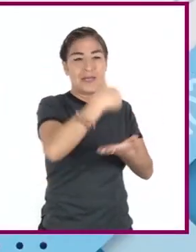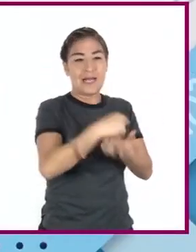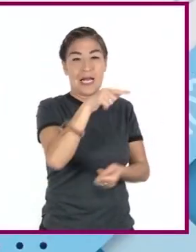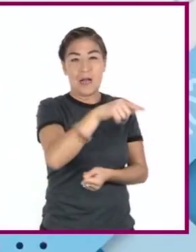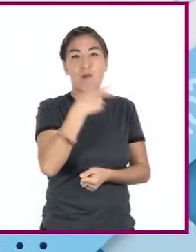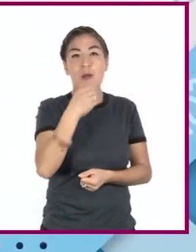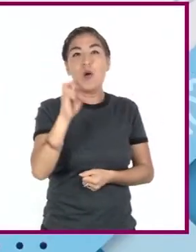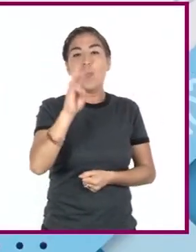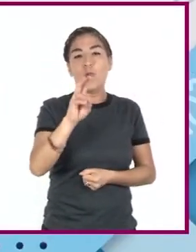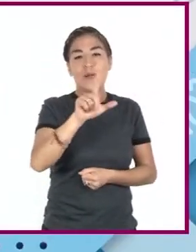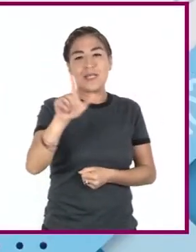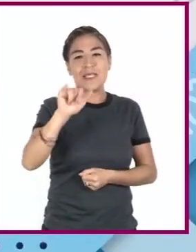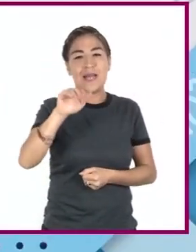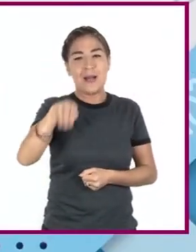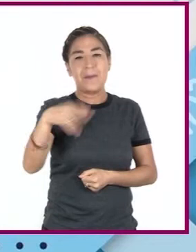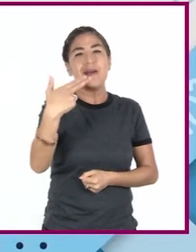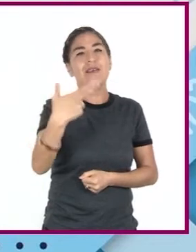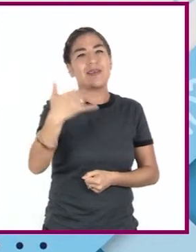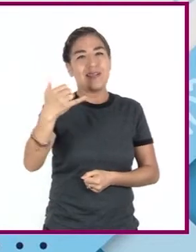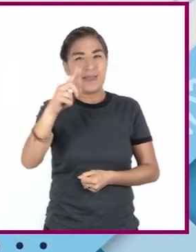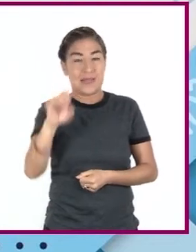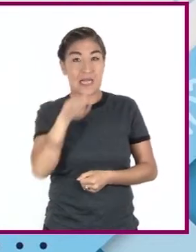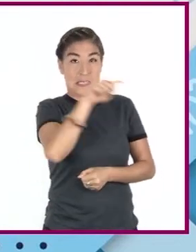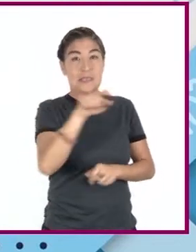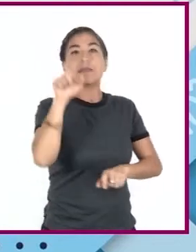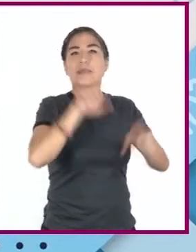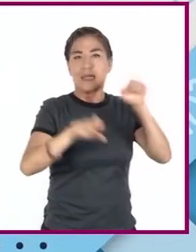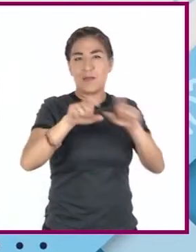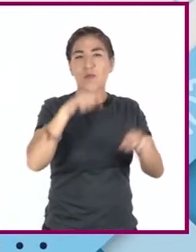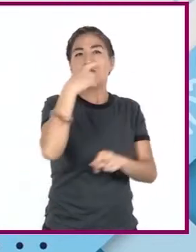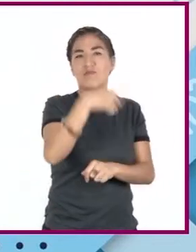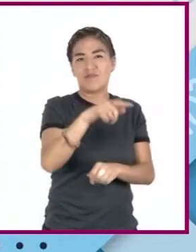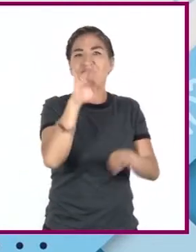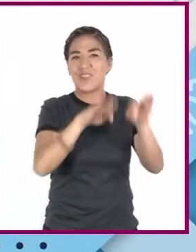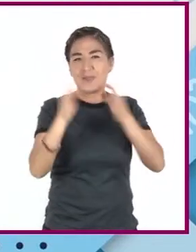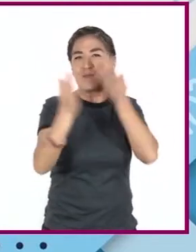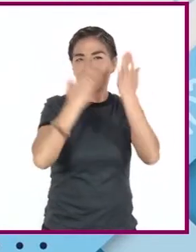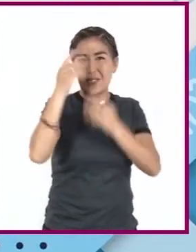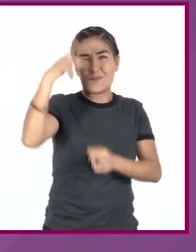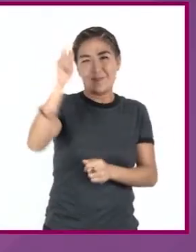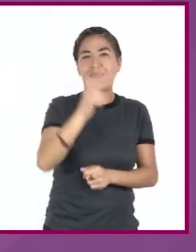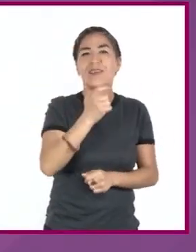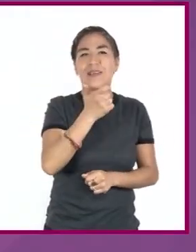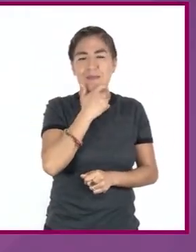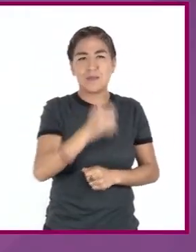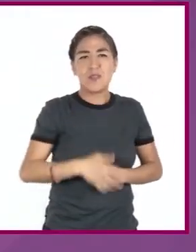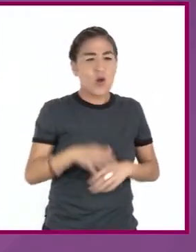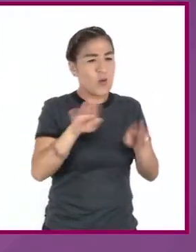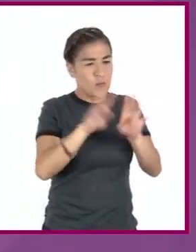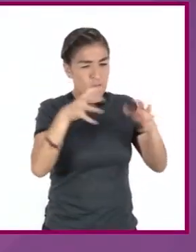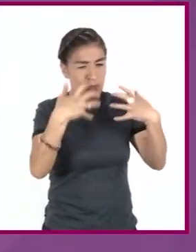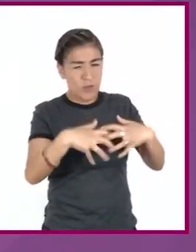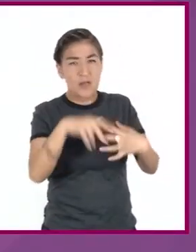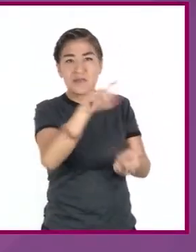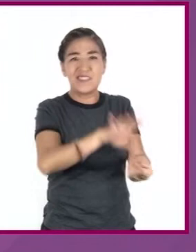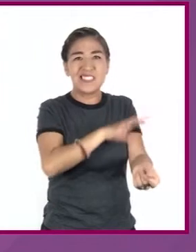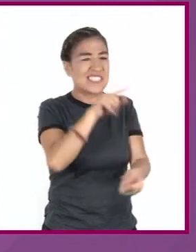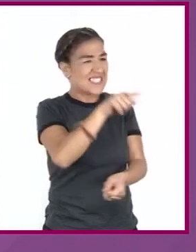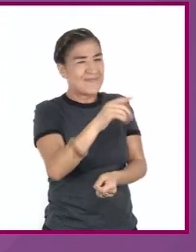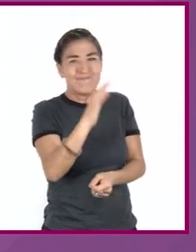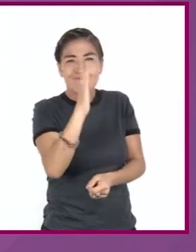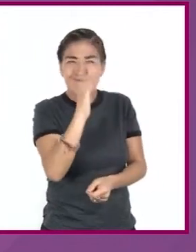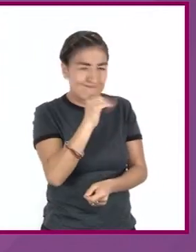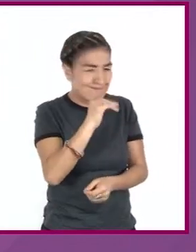Hyde Wollaston, quien era un químico y físico inglés. Él quería construir un motor eléctrico. Como no pudo resolver por sí